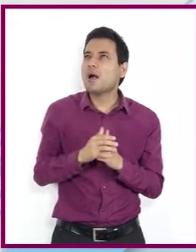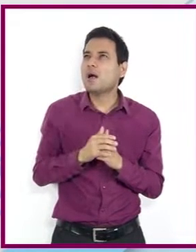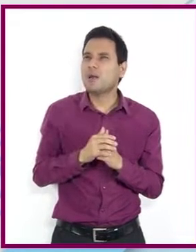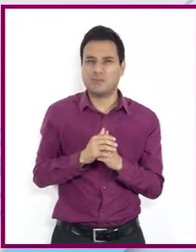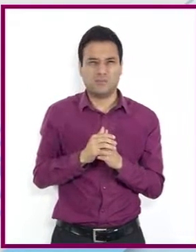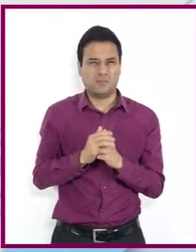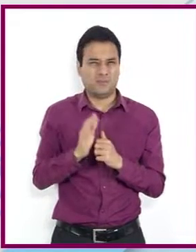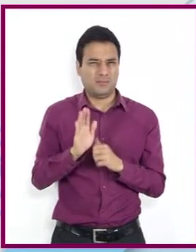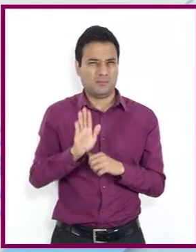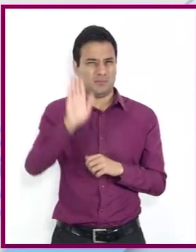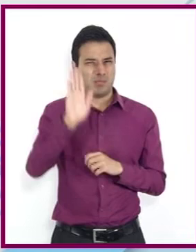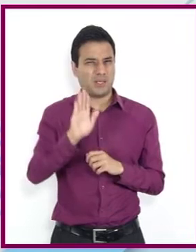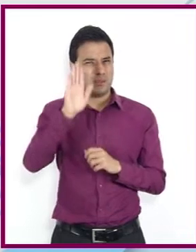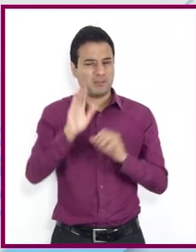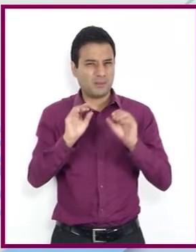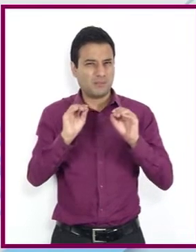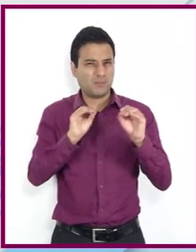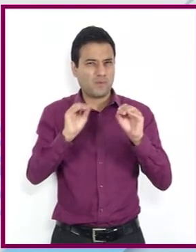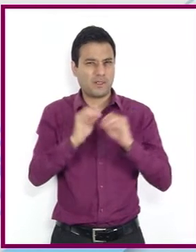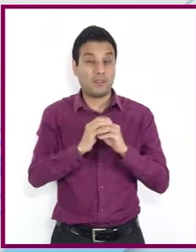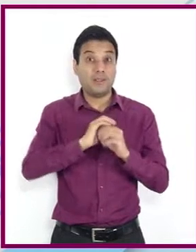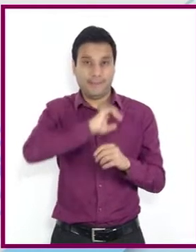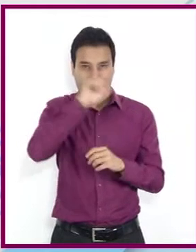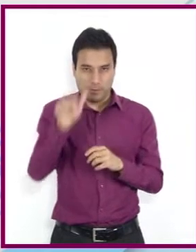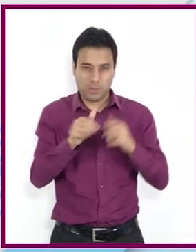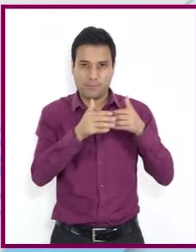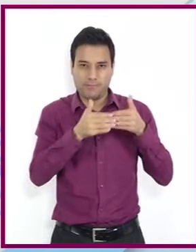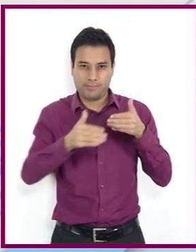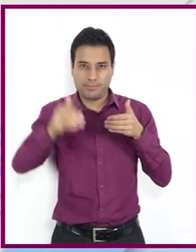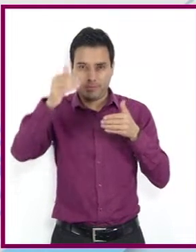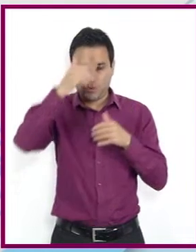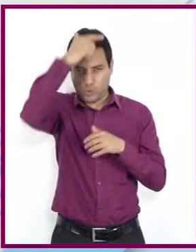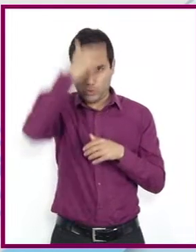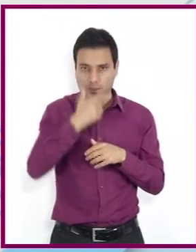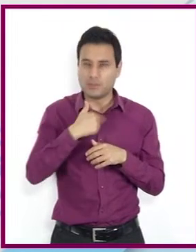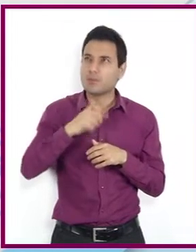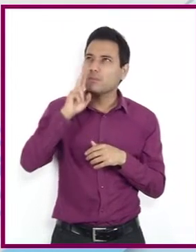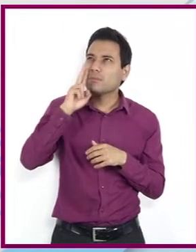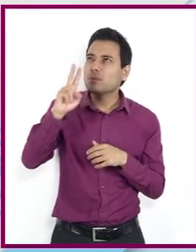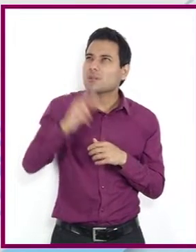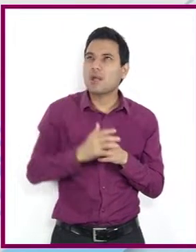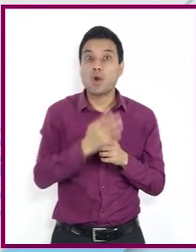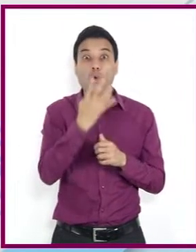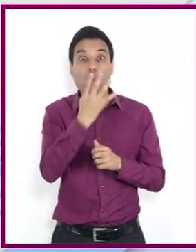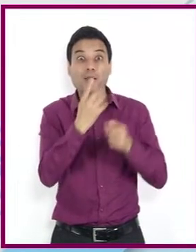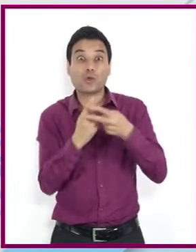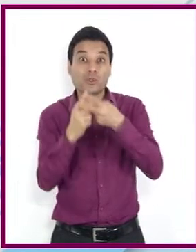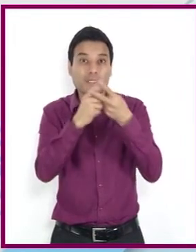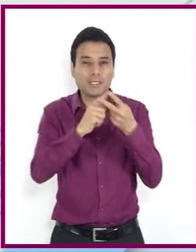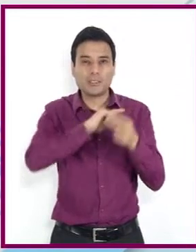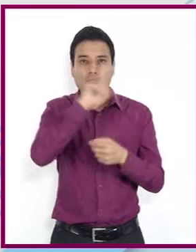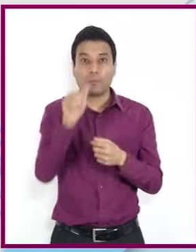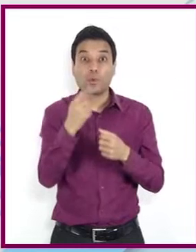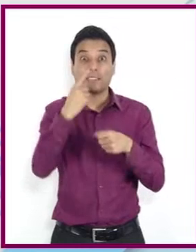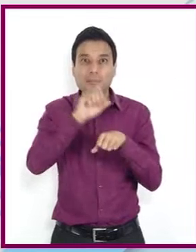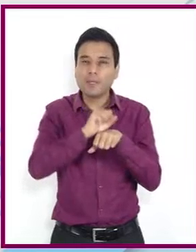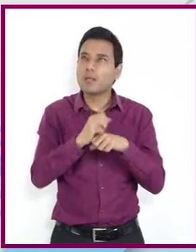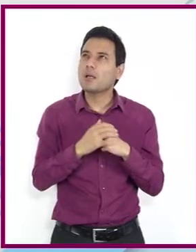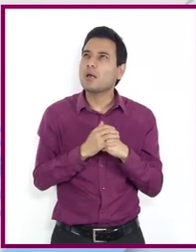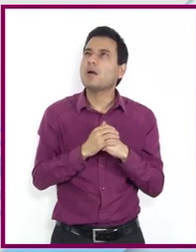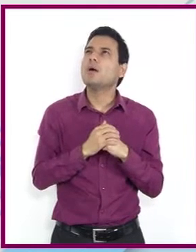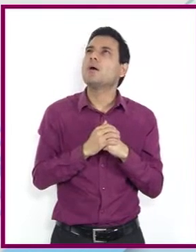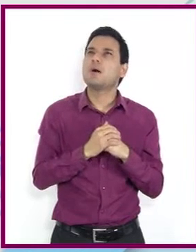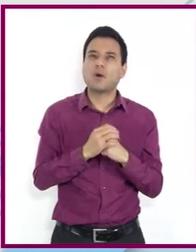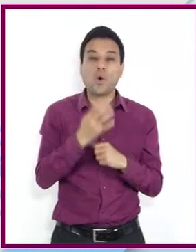movido en otras direcciones. Noches después apareció una 4ª estrella y después de una semana de observaciones había visto que